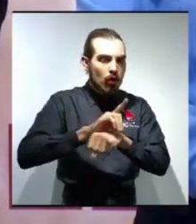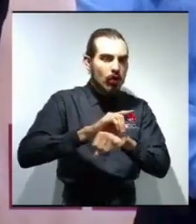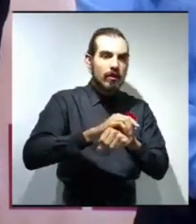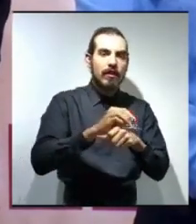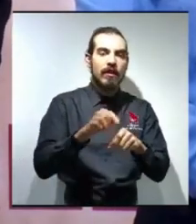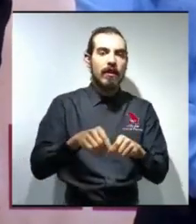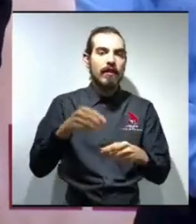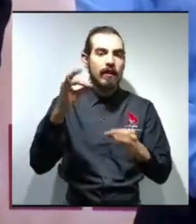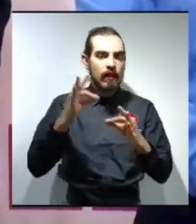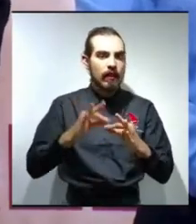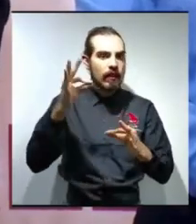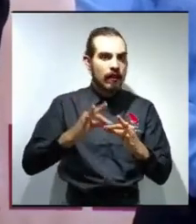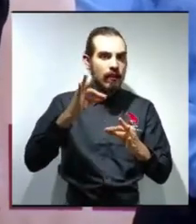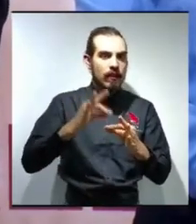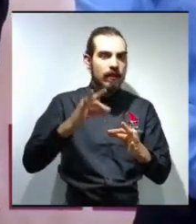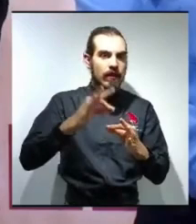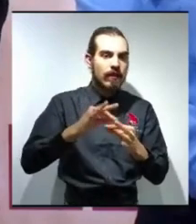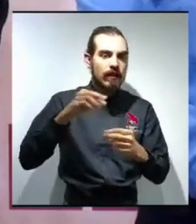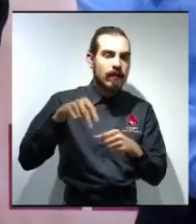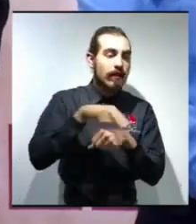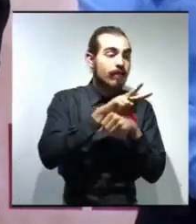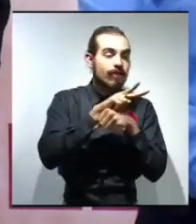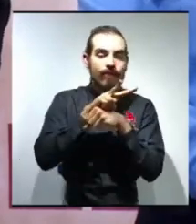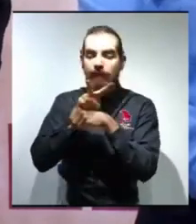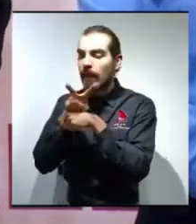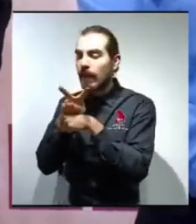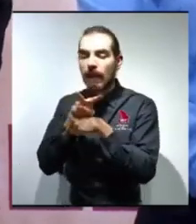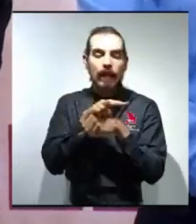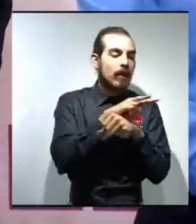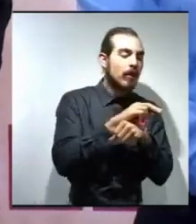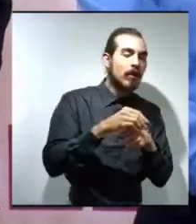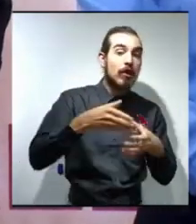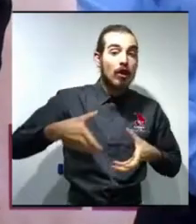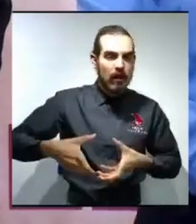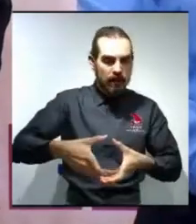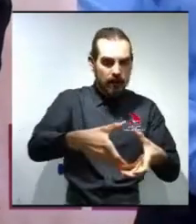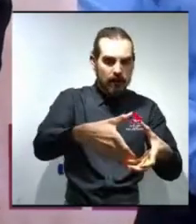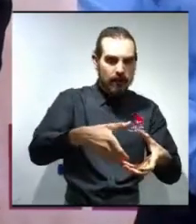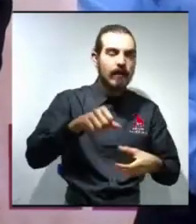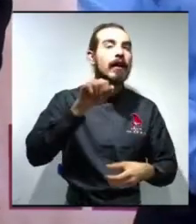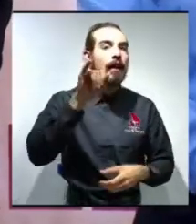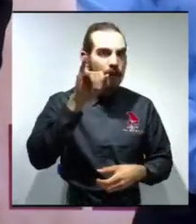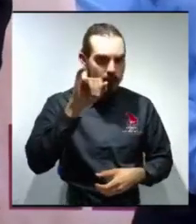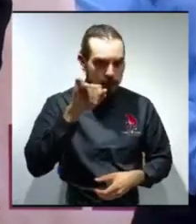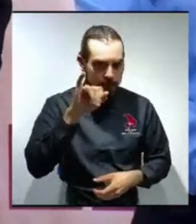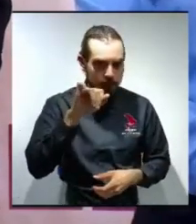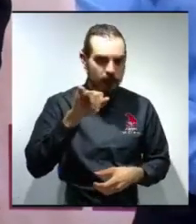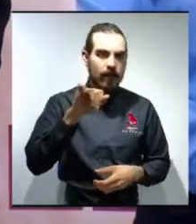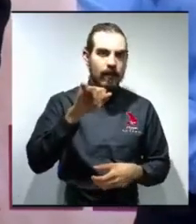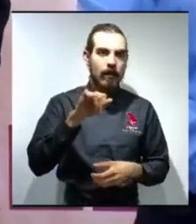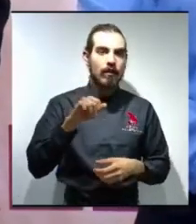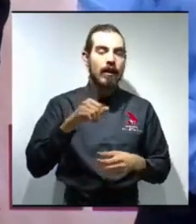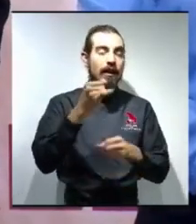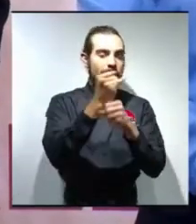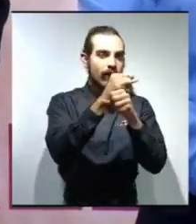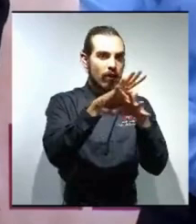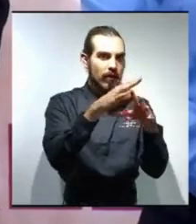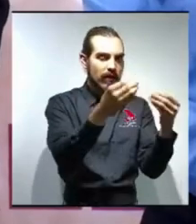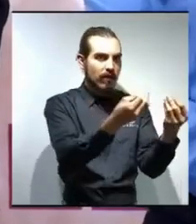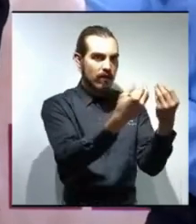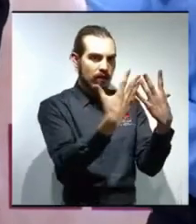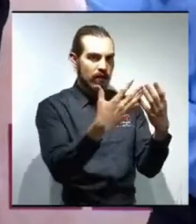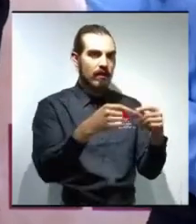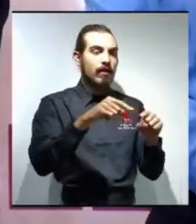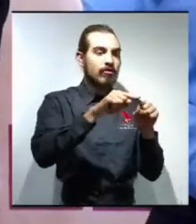las calles. No sé si se han dado cuenta, pero sí nos han llegado información de que estos